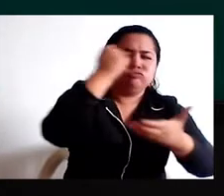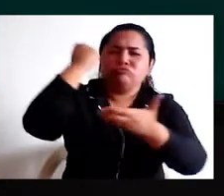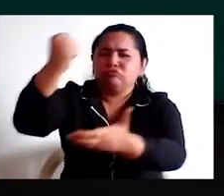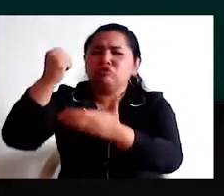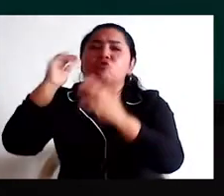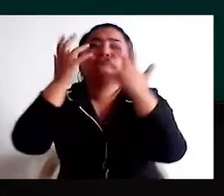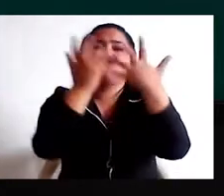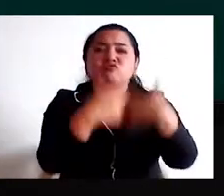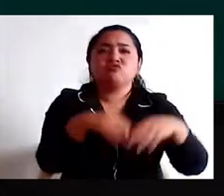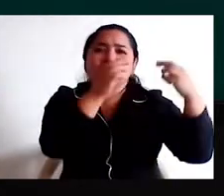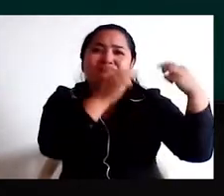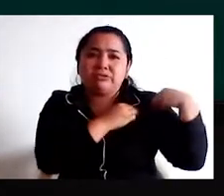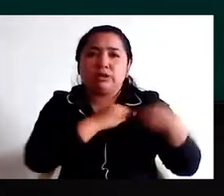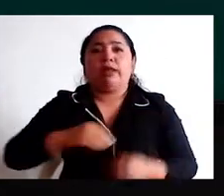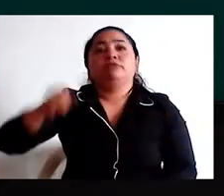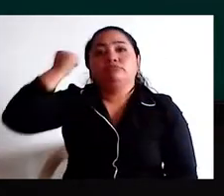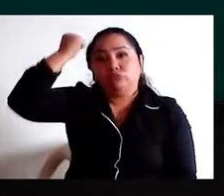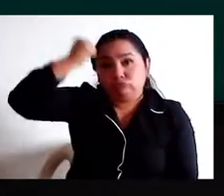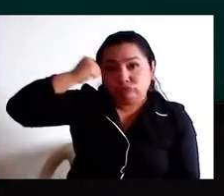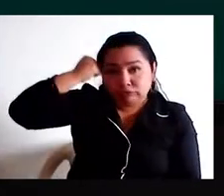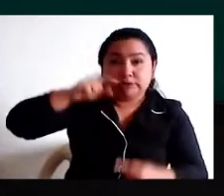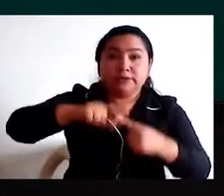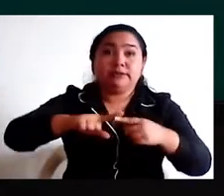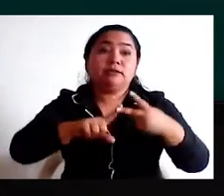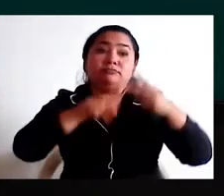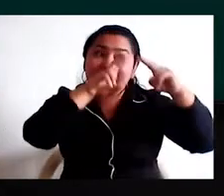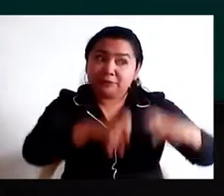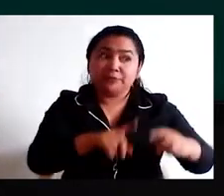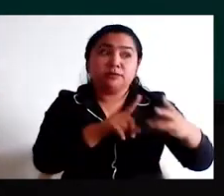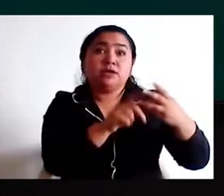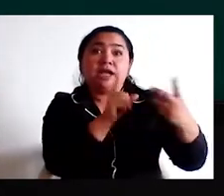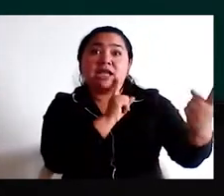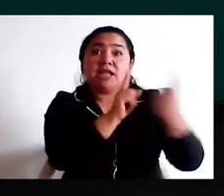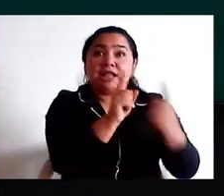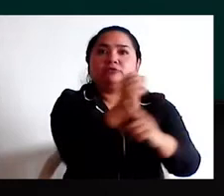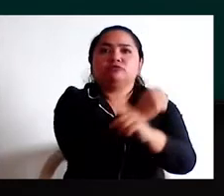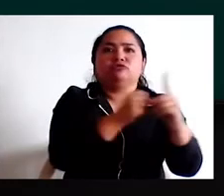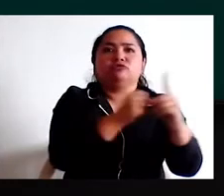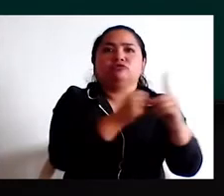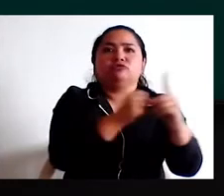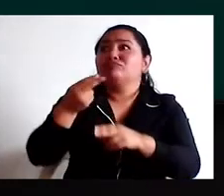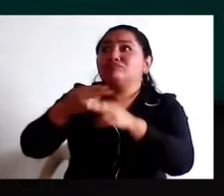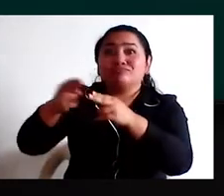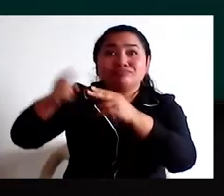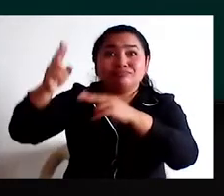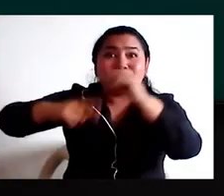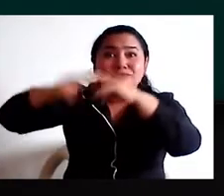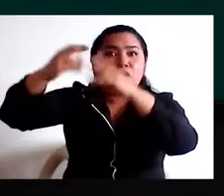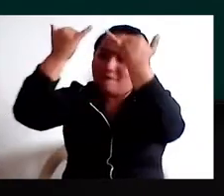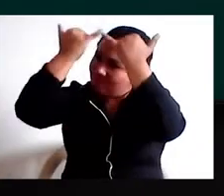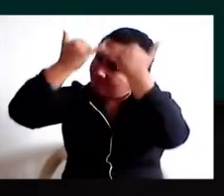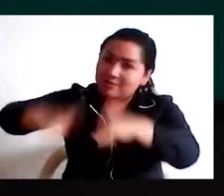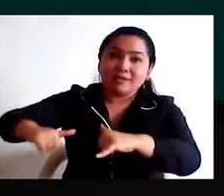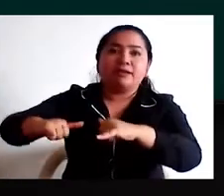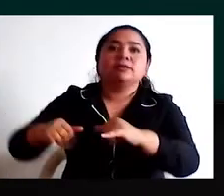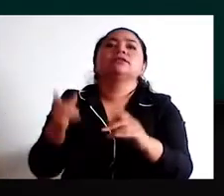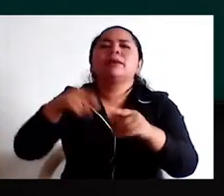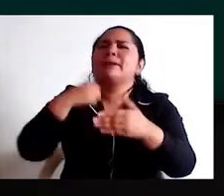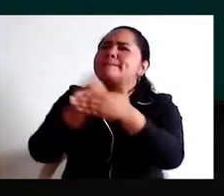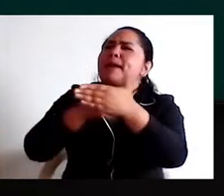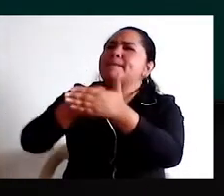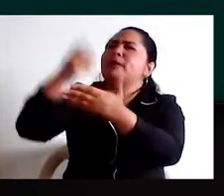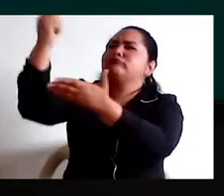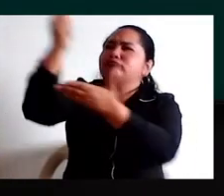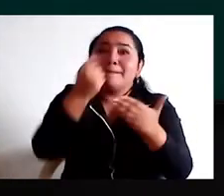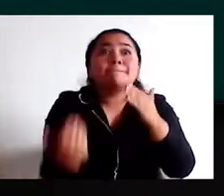funciones misionales docencia investigación e interacción social la culminación de las obras de infraestructura que están pendientes y la